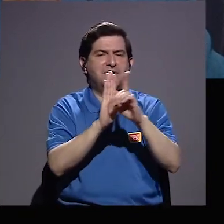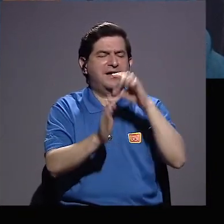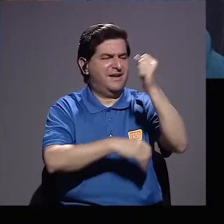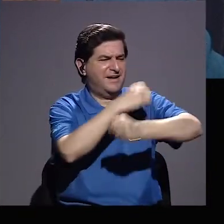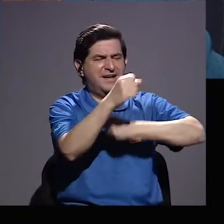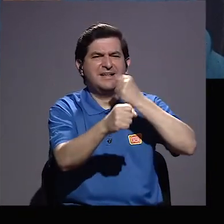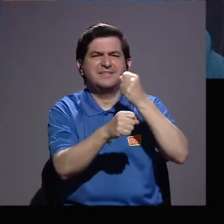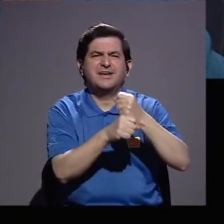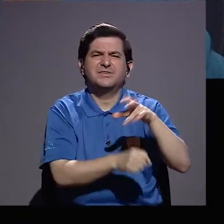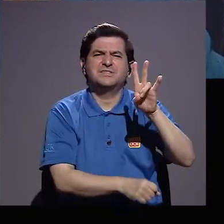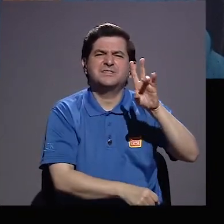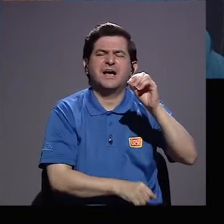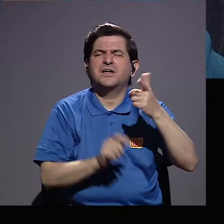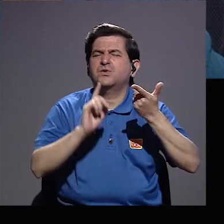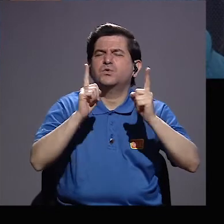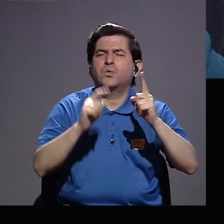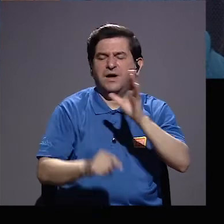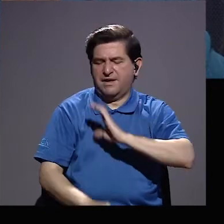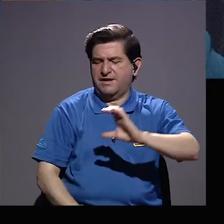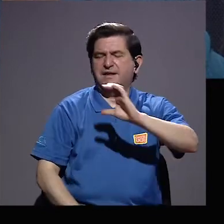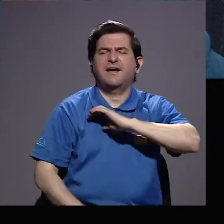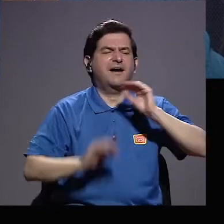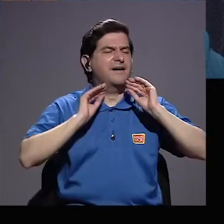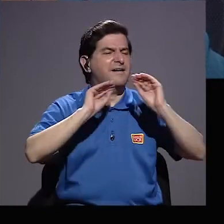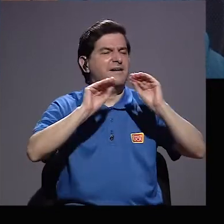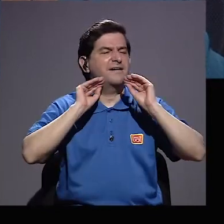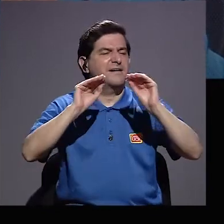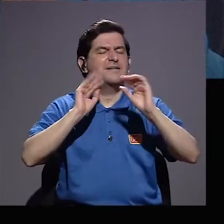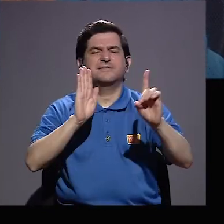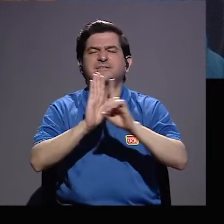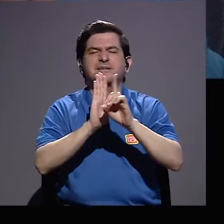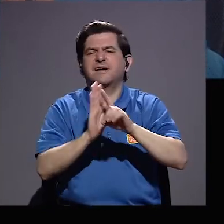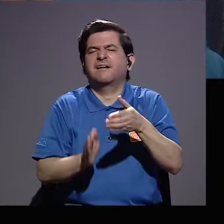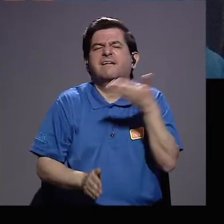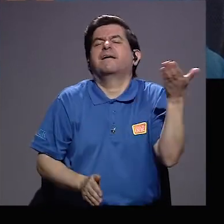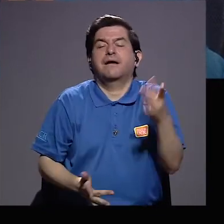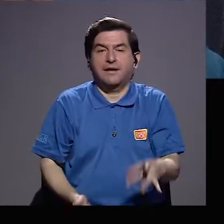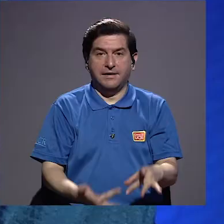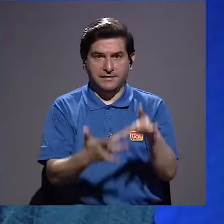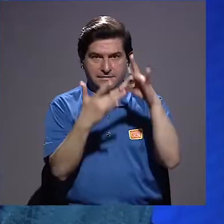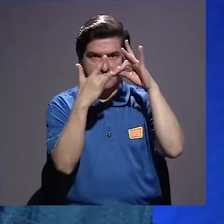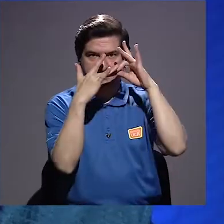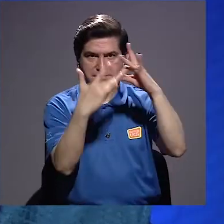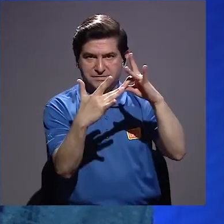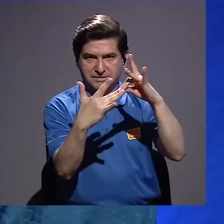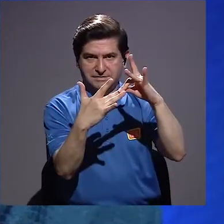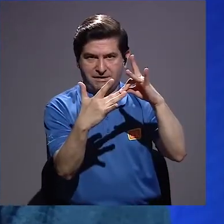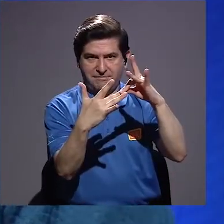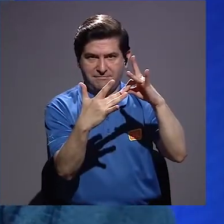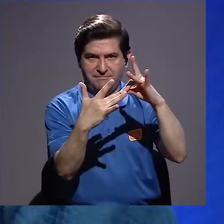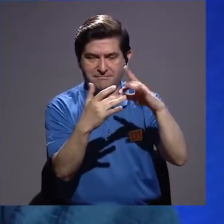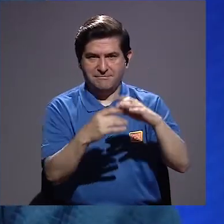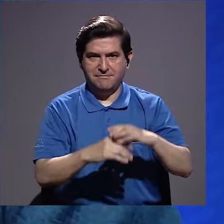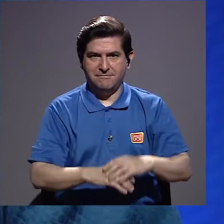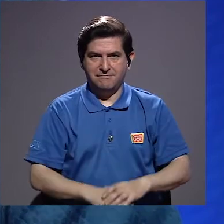de la Facultad de Derecho en los años 70? ¿Qué caracterizaba la enseñanza del derecho? Particularmente,